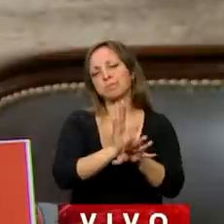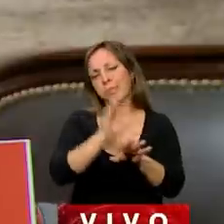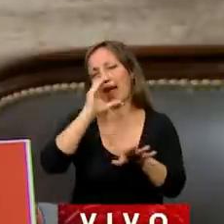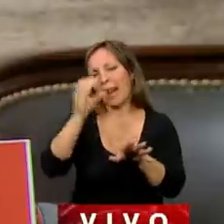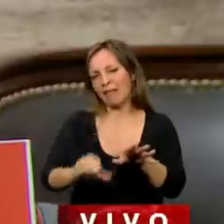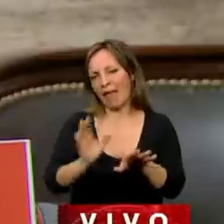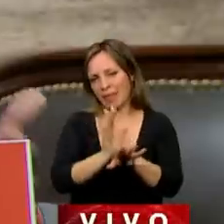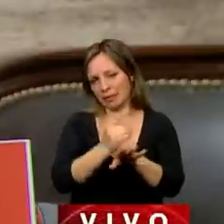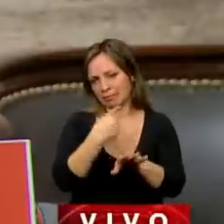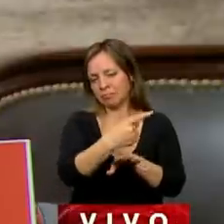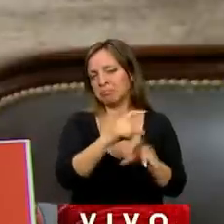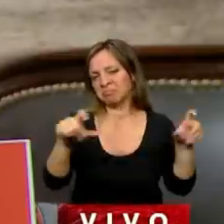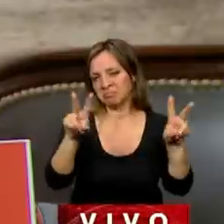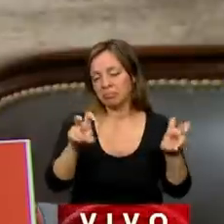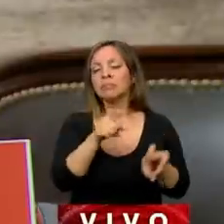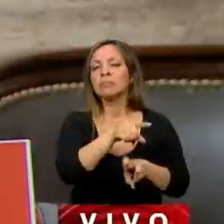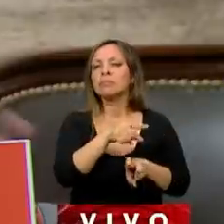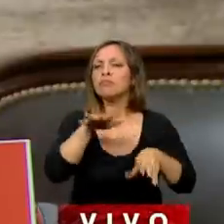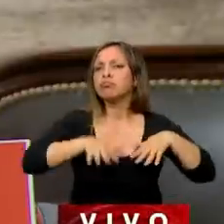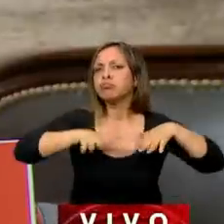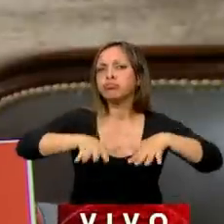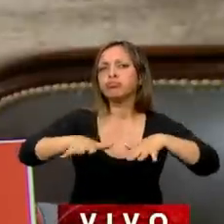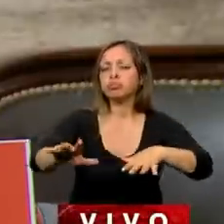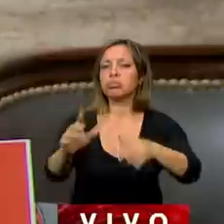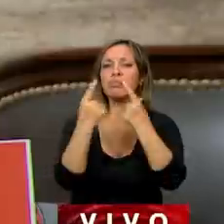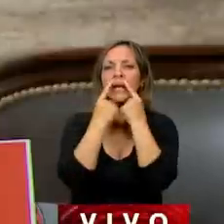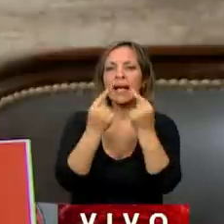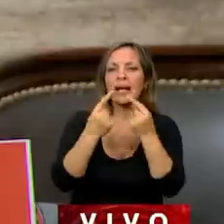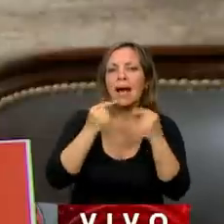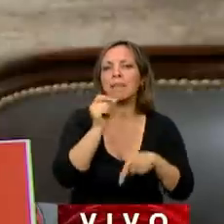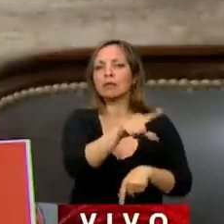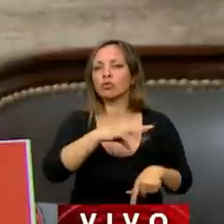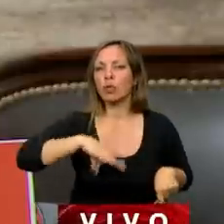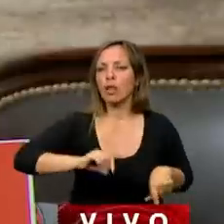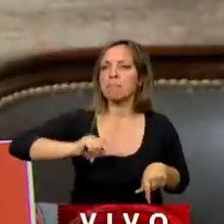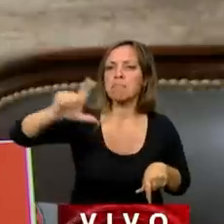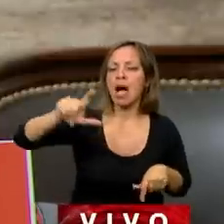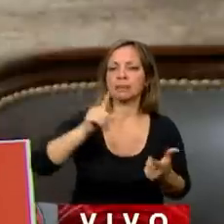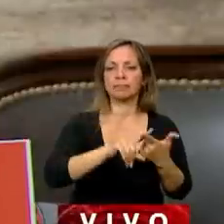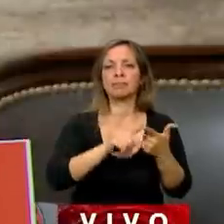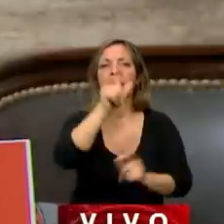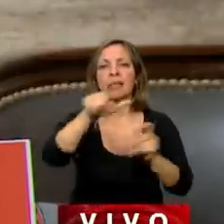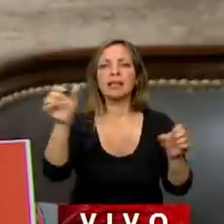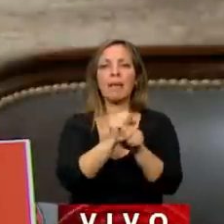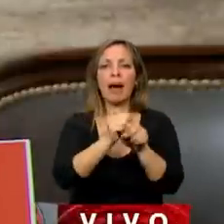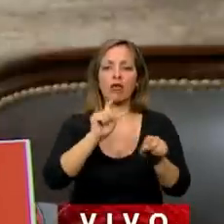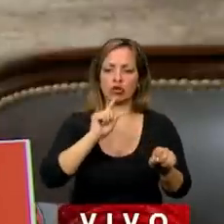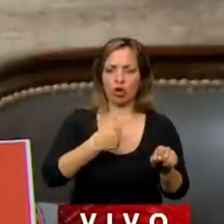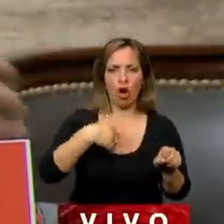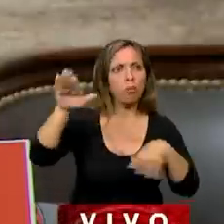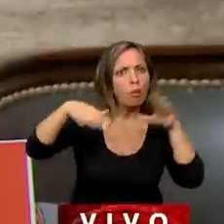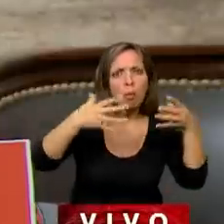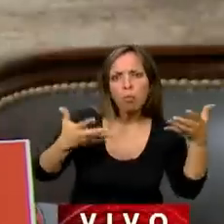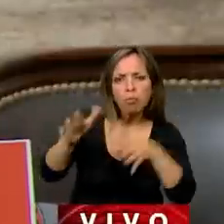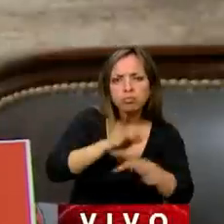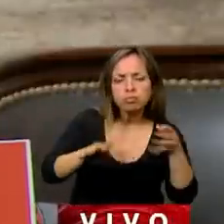con movilizaciones importantísimas en reclamo de sus salarios. Los trabajadores autoconvocados de la enfermería que